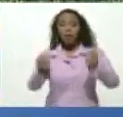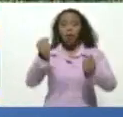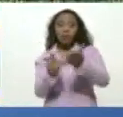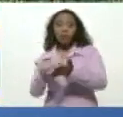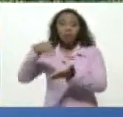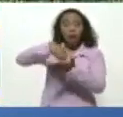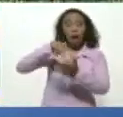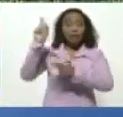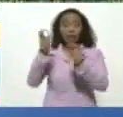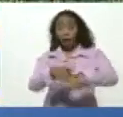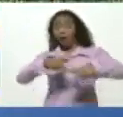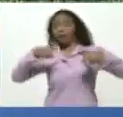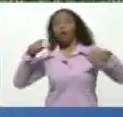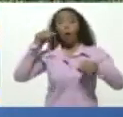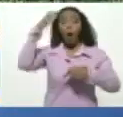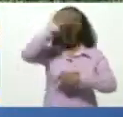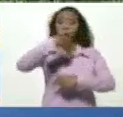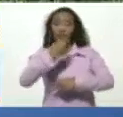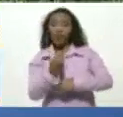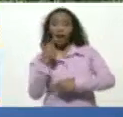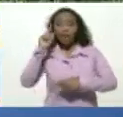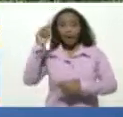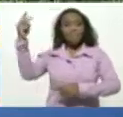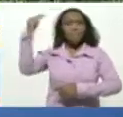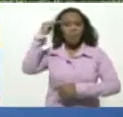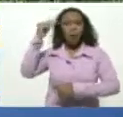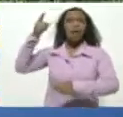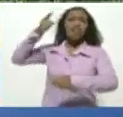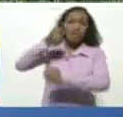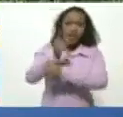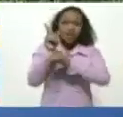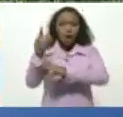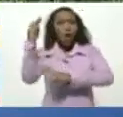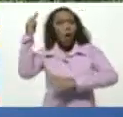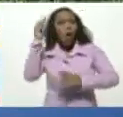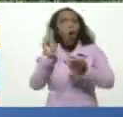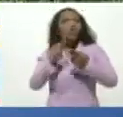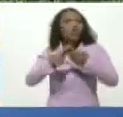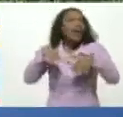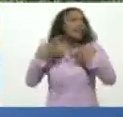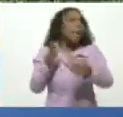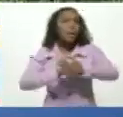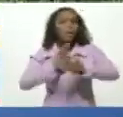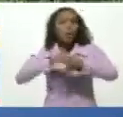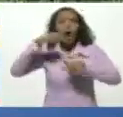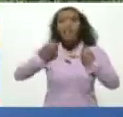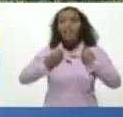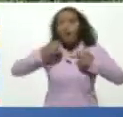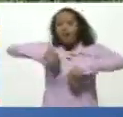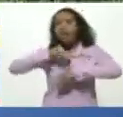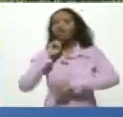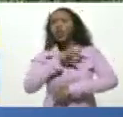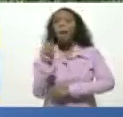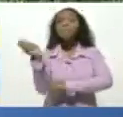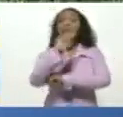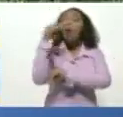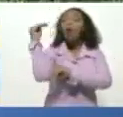generación, y esa generación debe tener memoria, conocimiento de lo que hemos vivido en la historia. Mes de